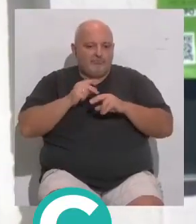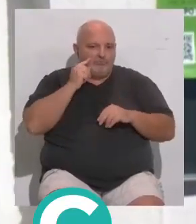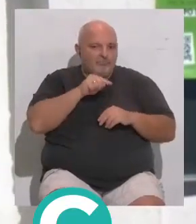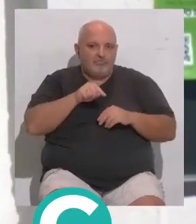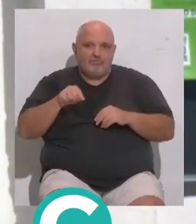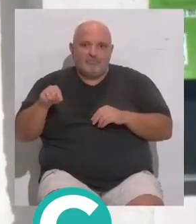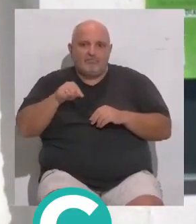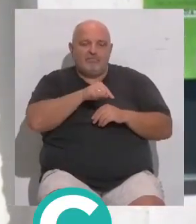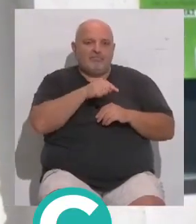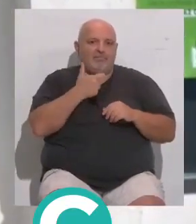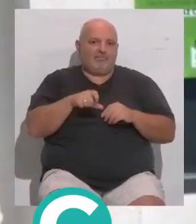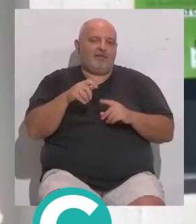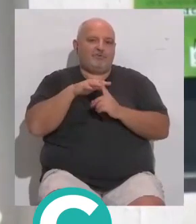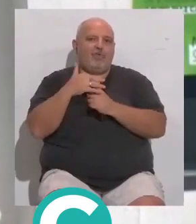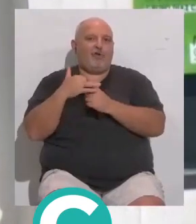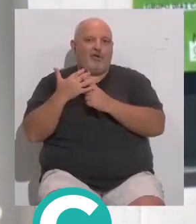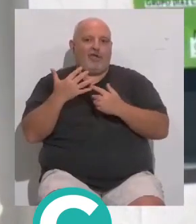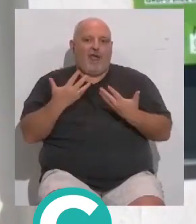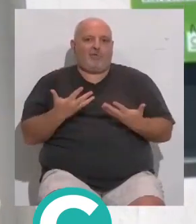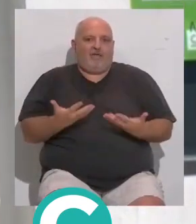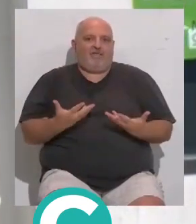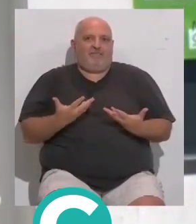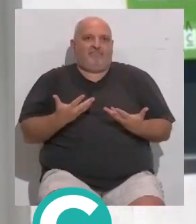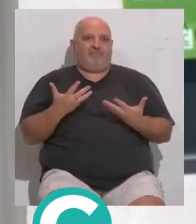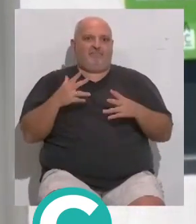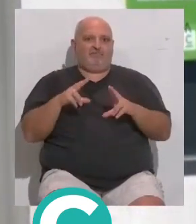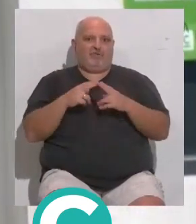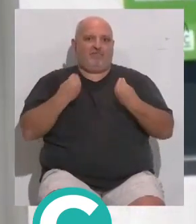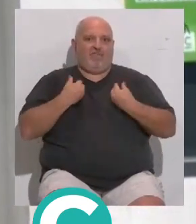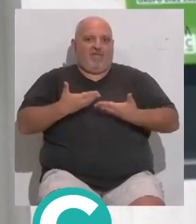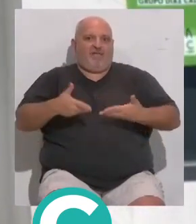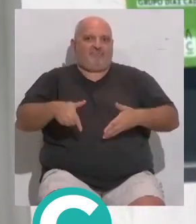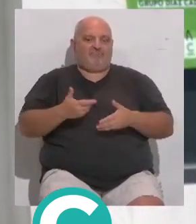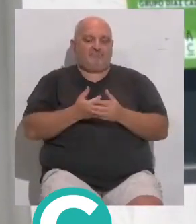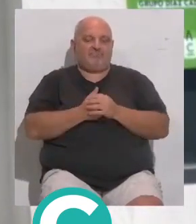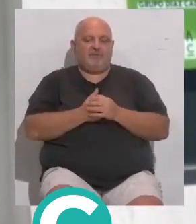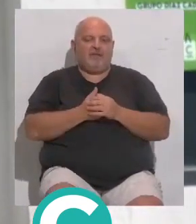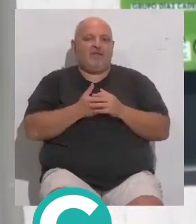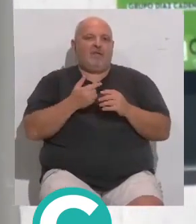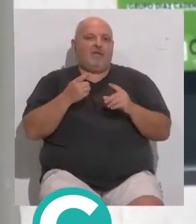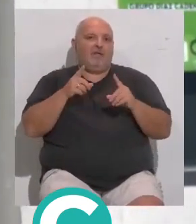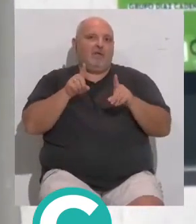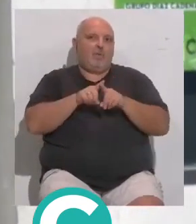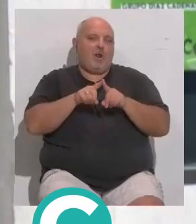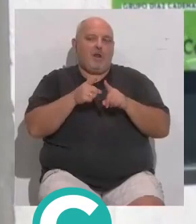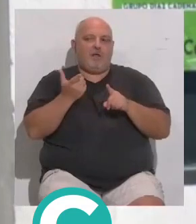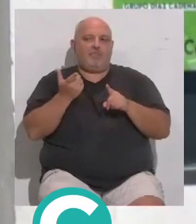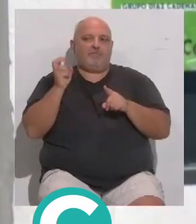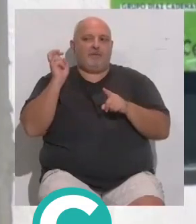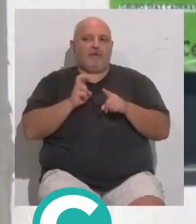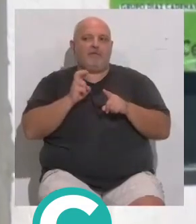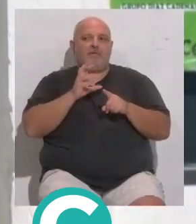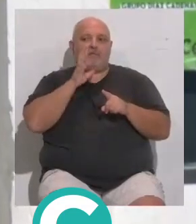a la circunstancia que estamos viviendo ahora actualmente, pero vamos, que